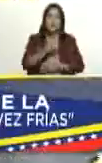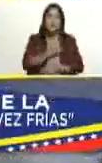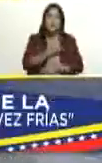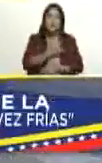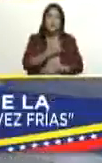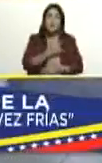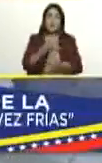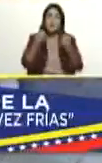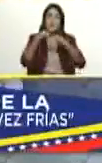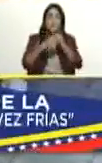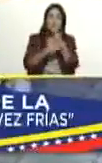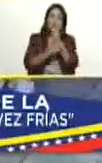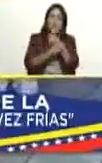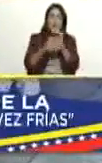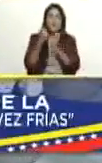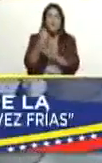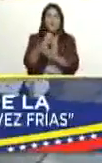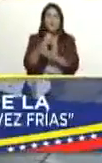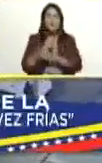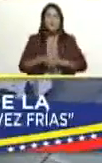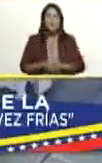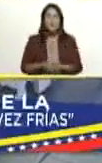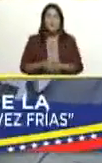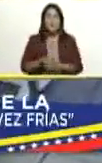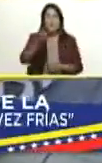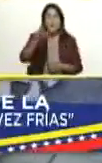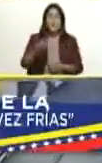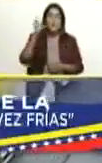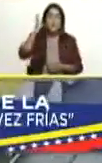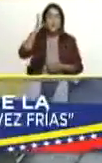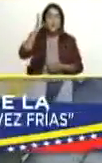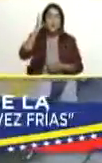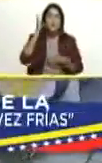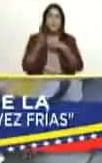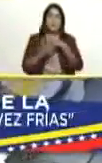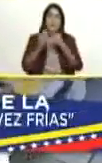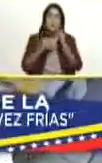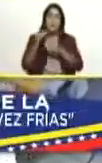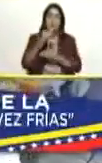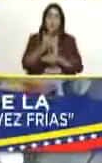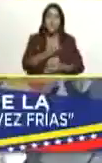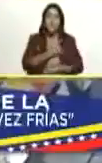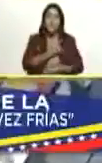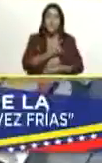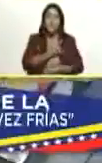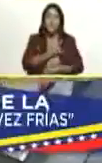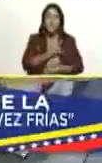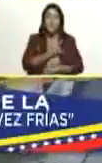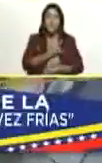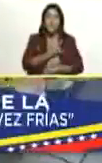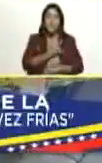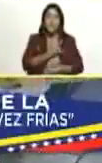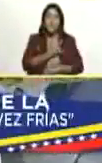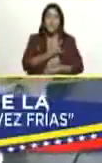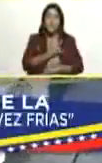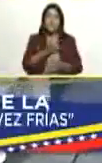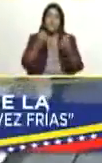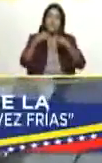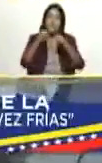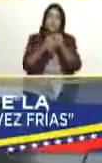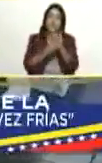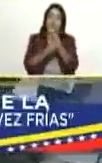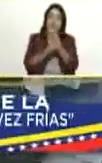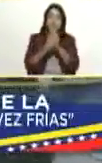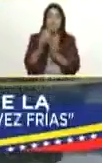en fisioterapia. Y Lordivi Redondo Áñez, técnica superior universitario en fisioterapia.